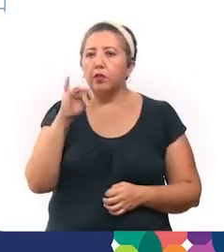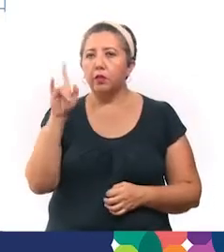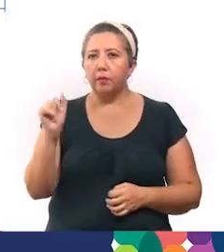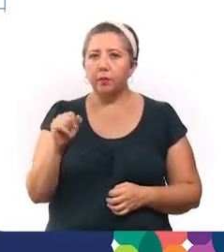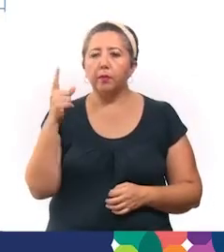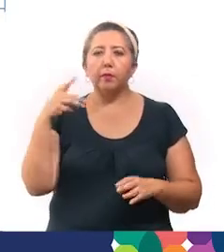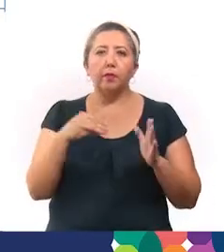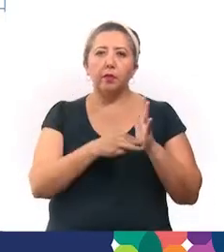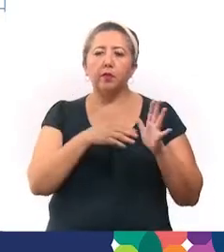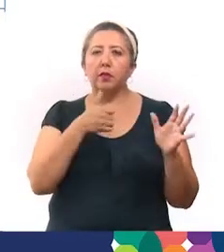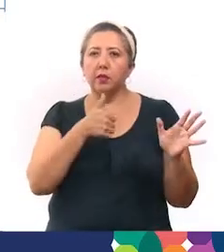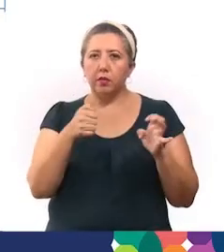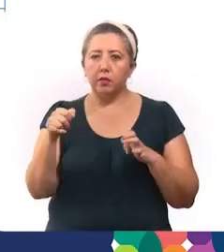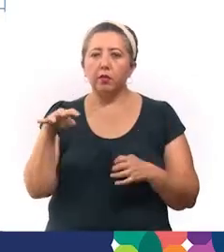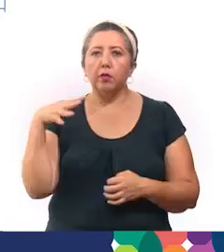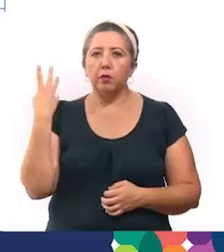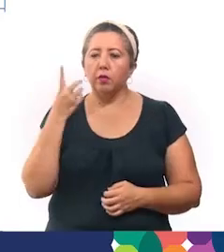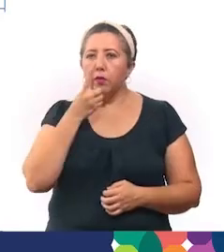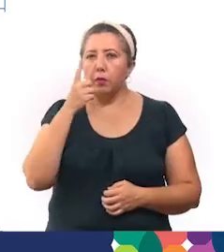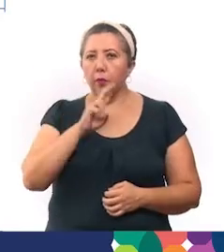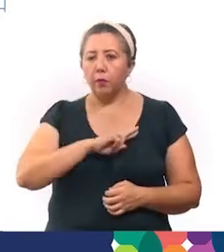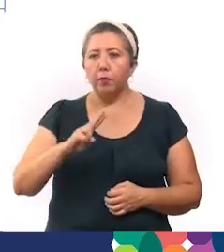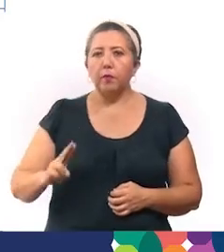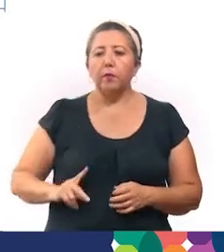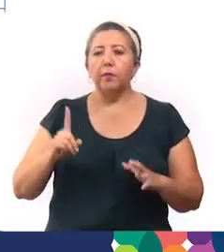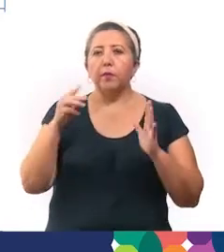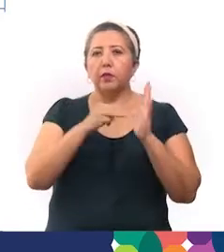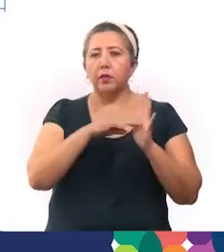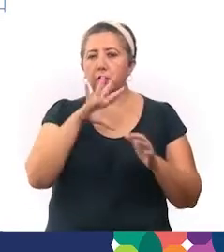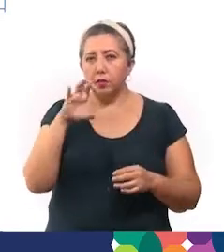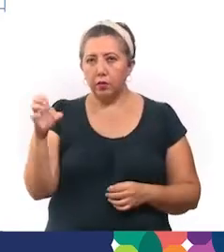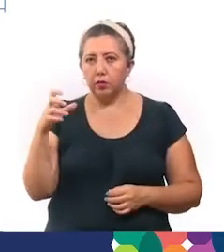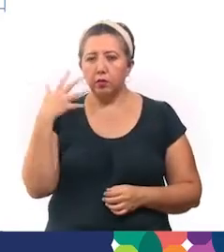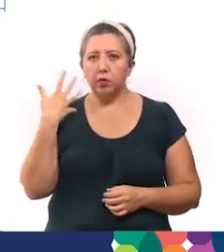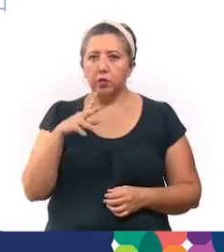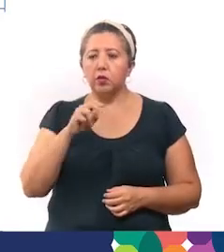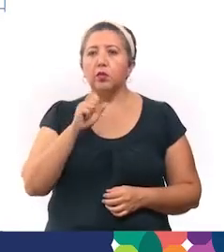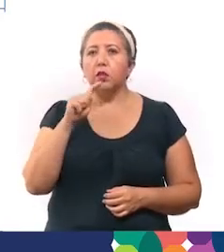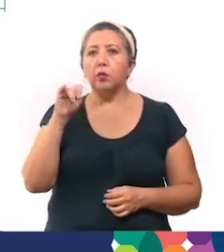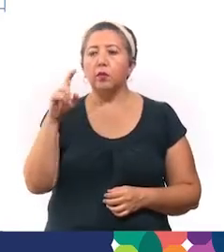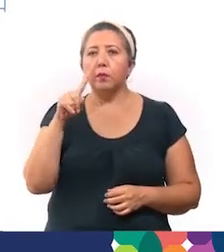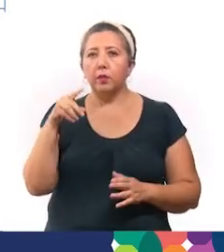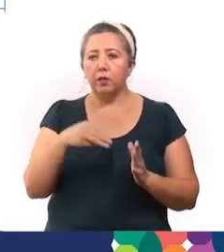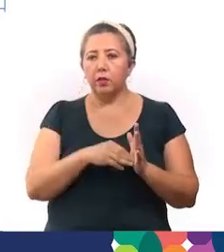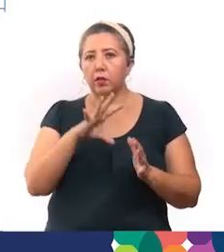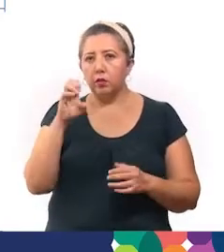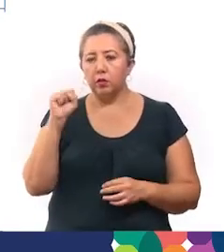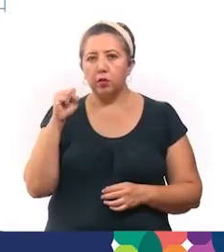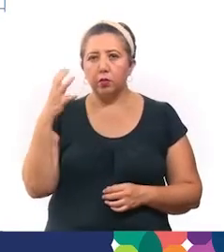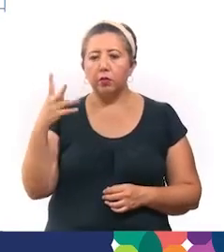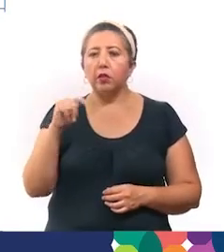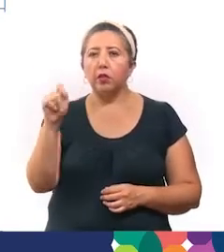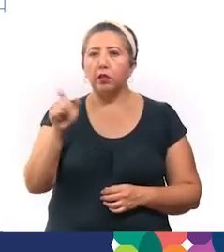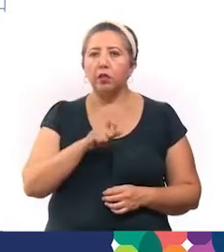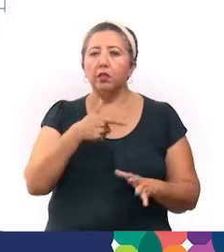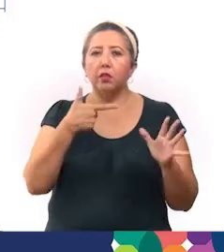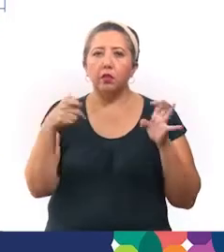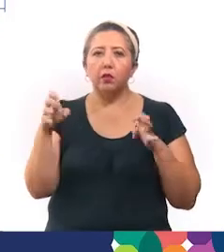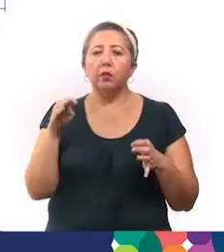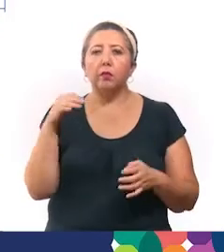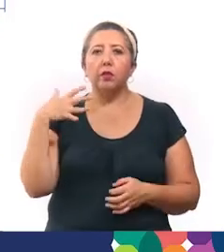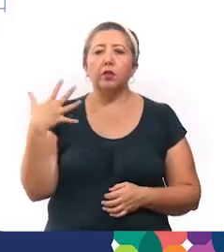Tizimín 1.614, Humán 1.510, Ticul 1.464, Tecash